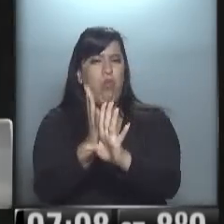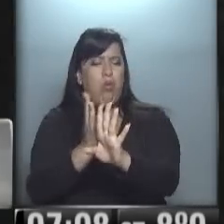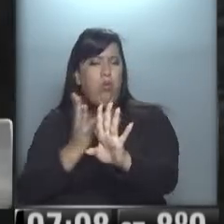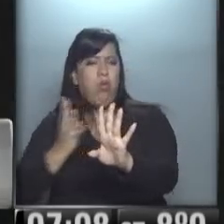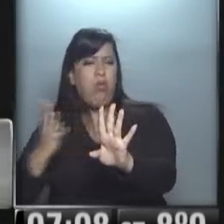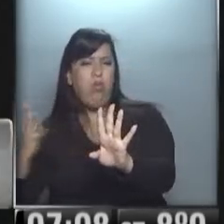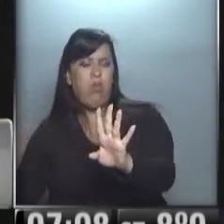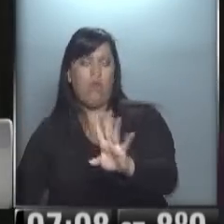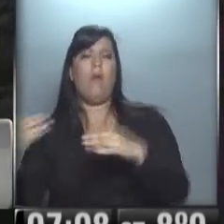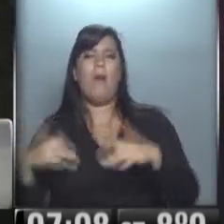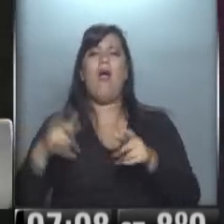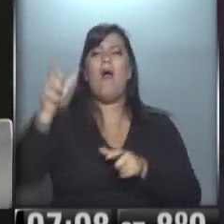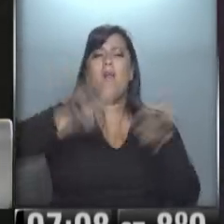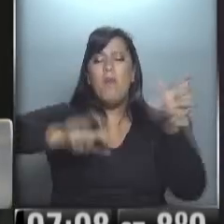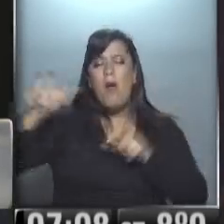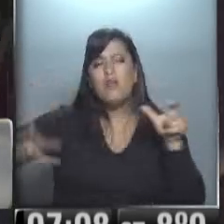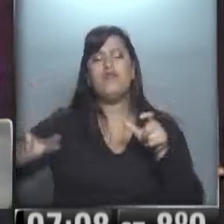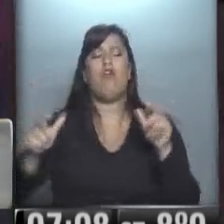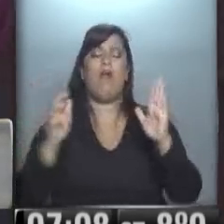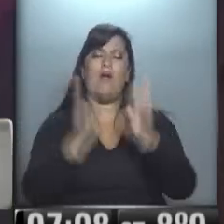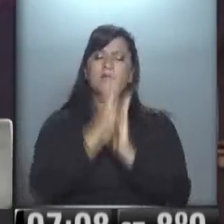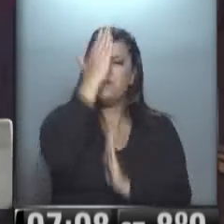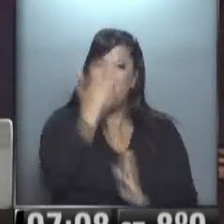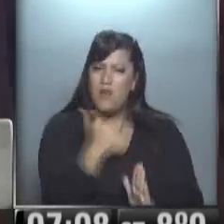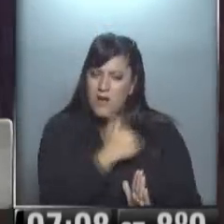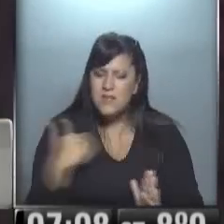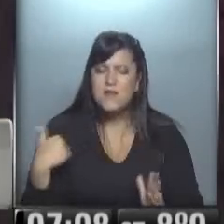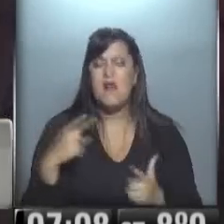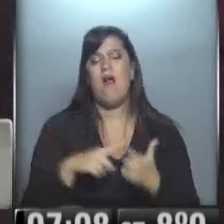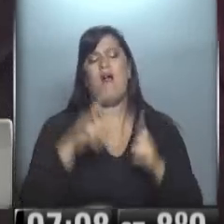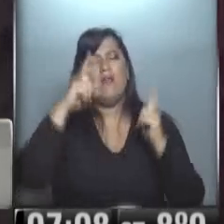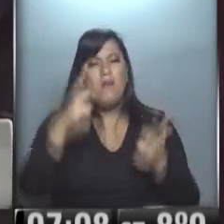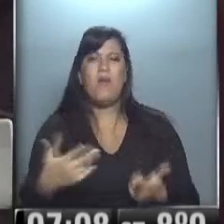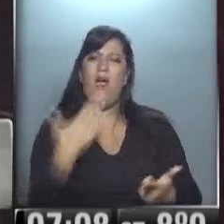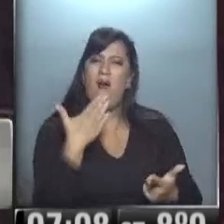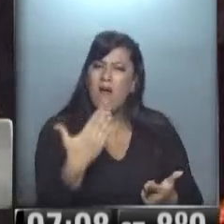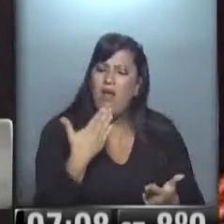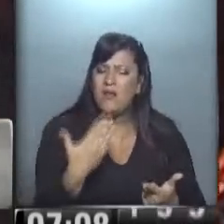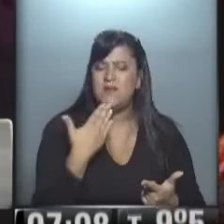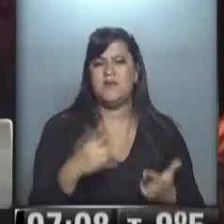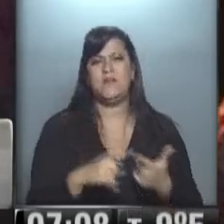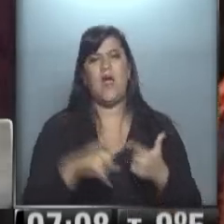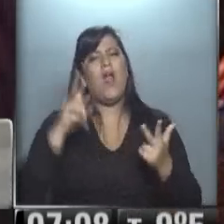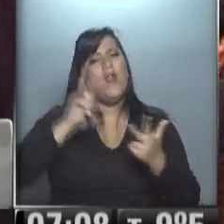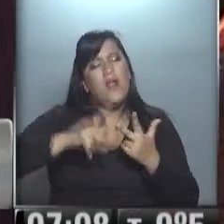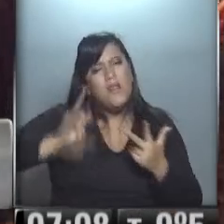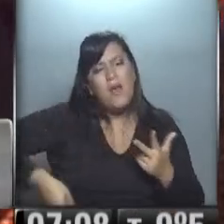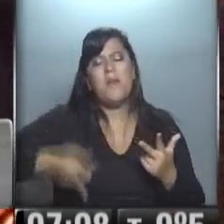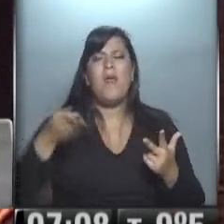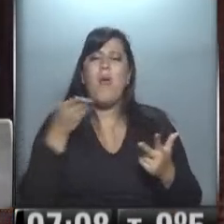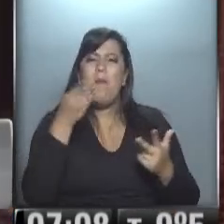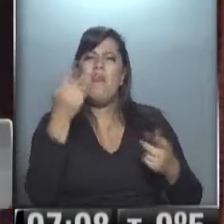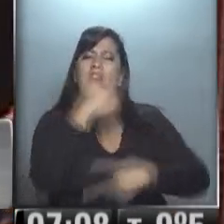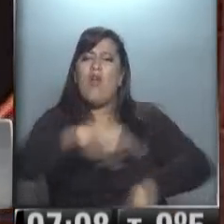que la gente venga a rezar, a agradecer al santo y a pedir por lo que